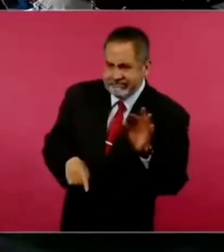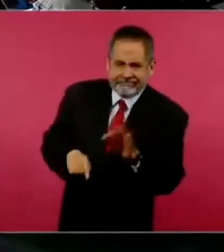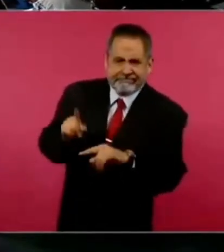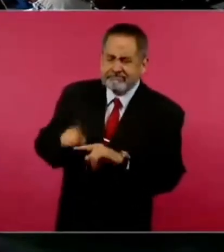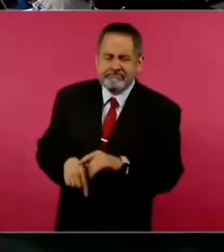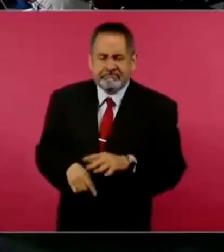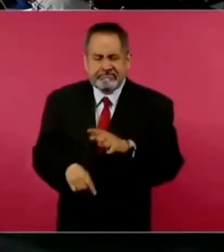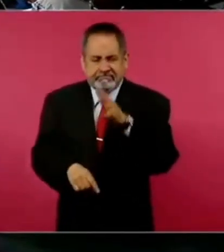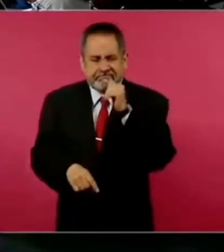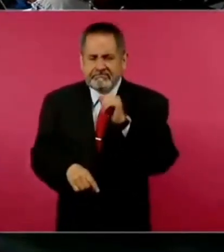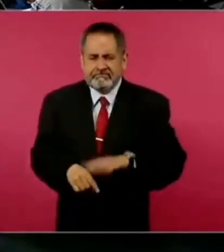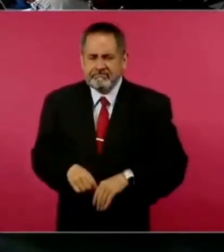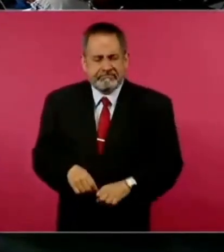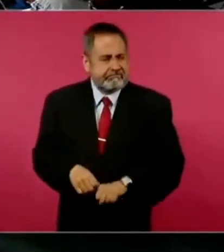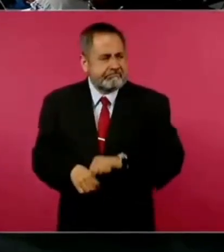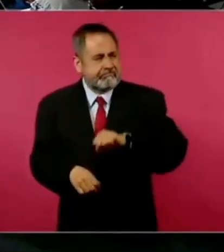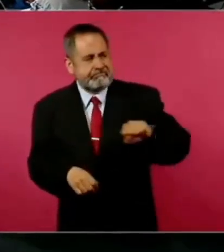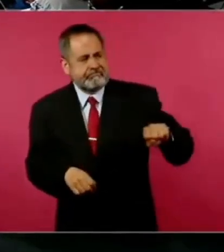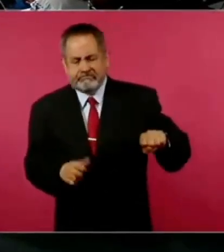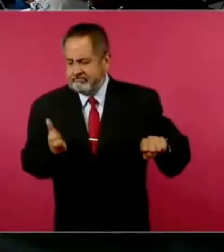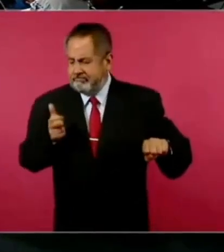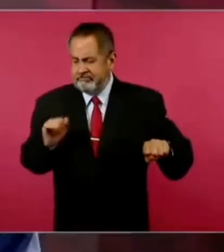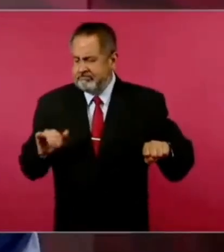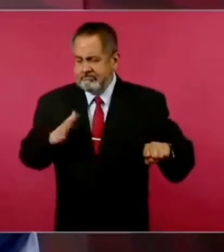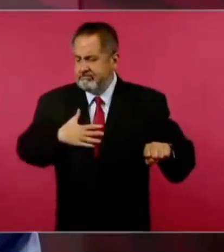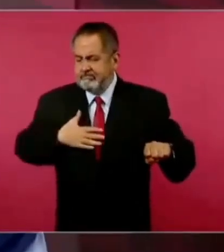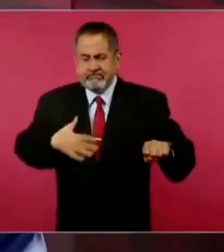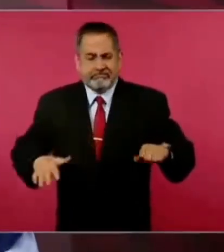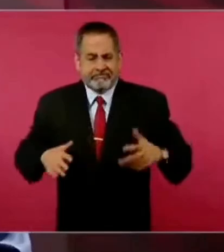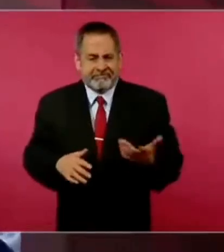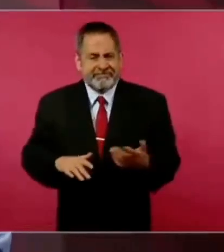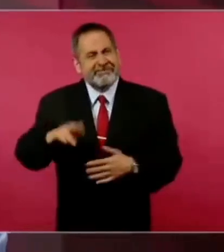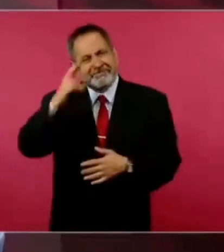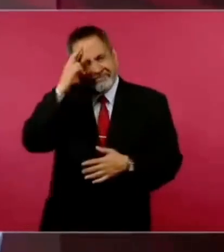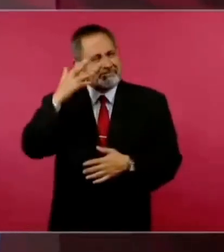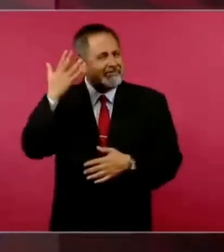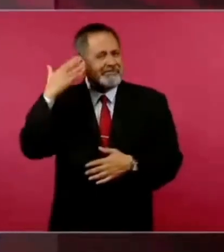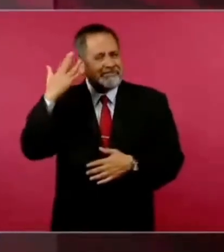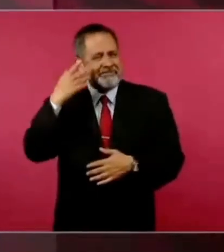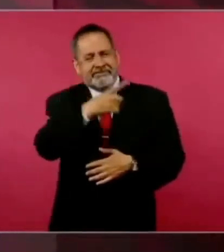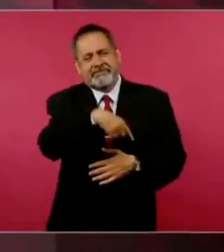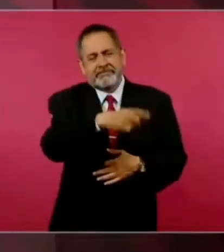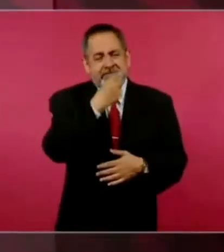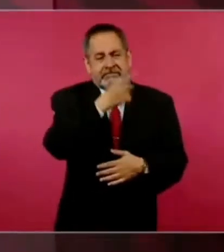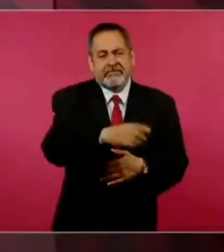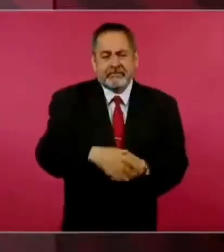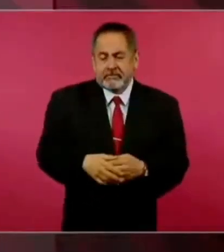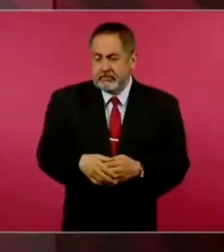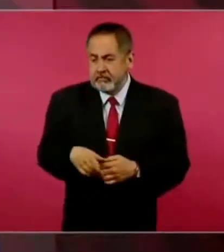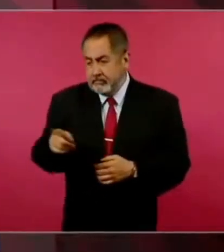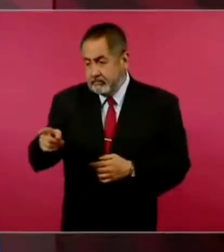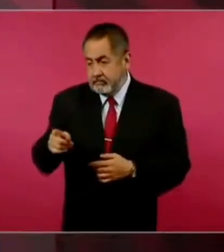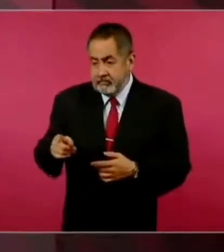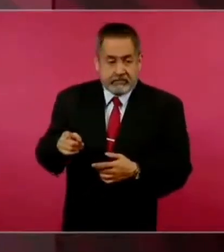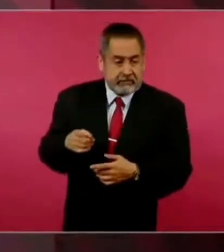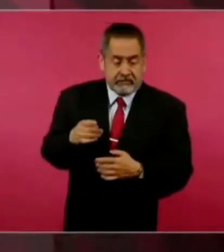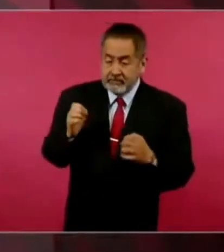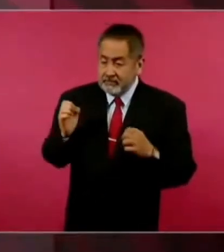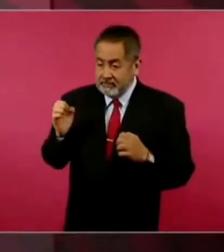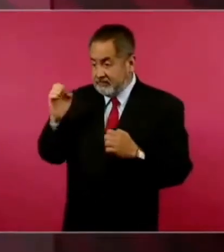con el dicho de que quien no tranza no